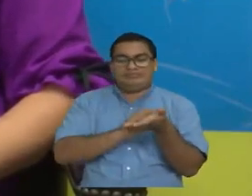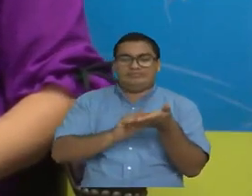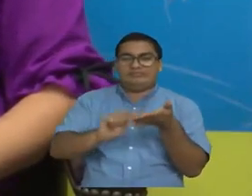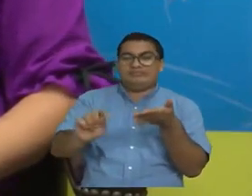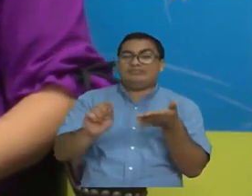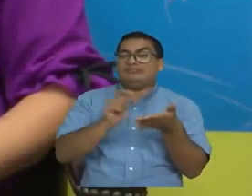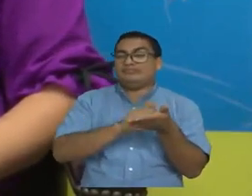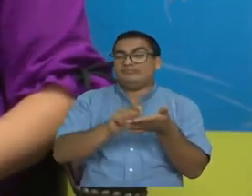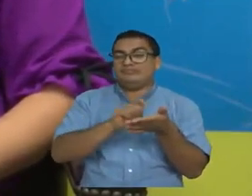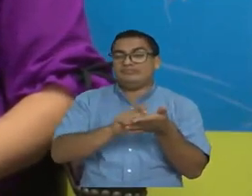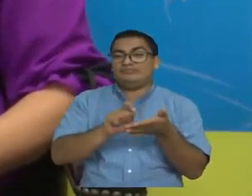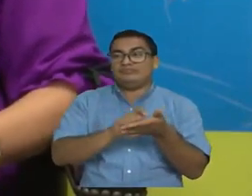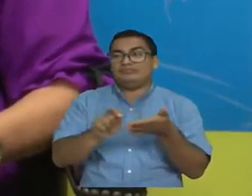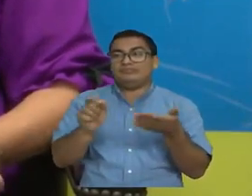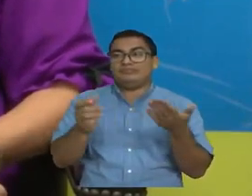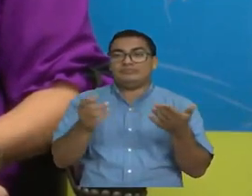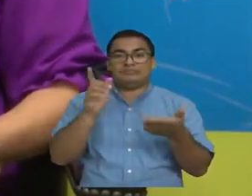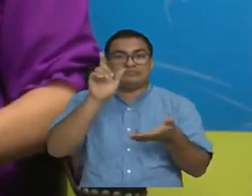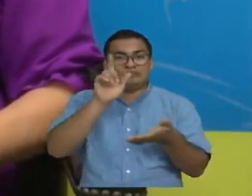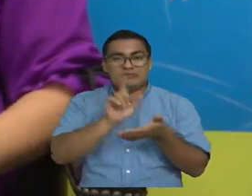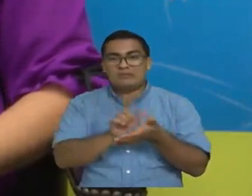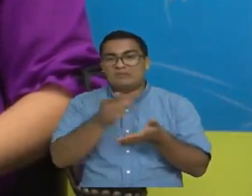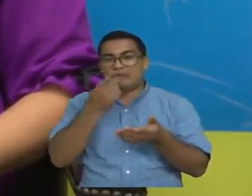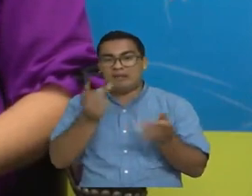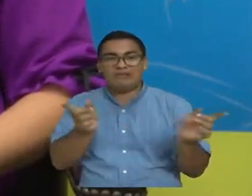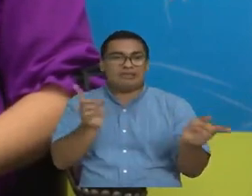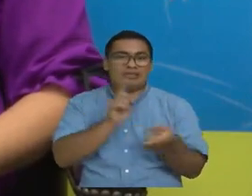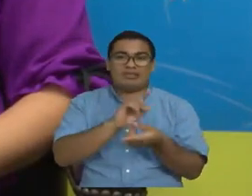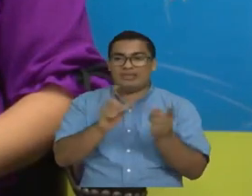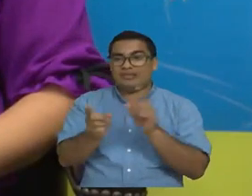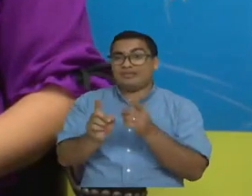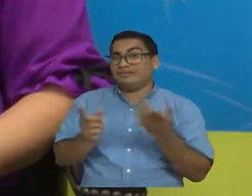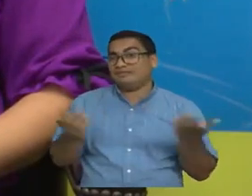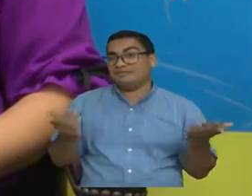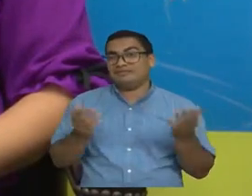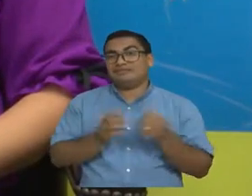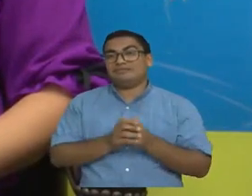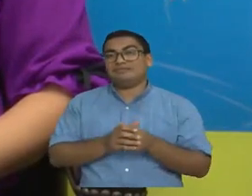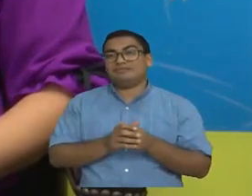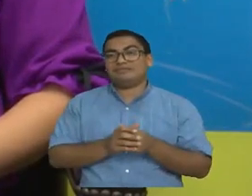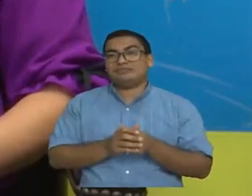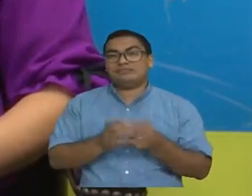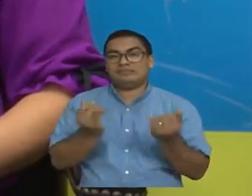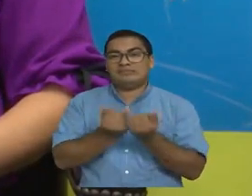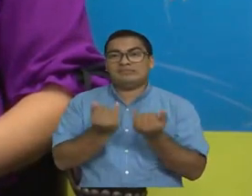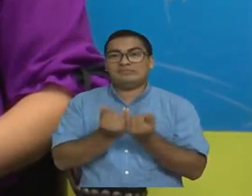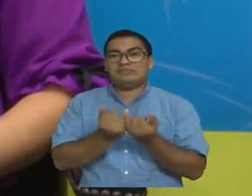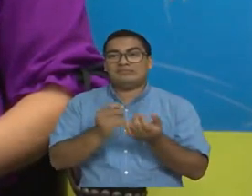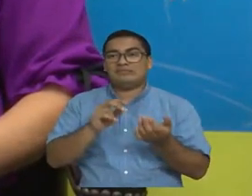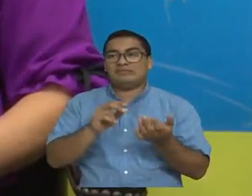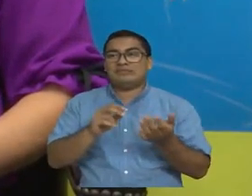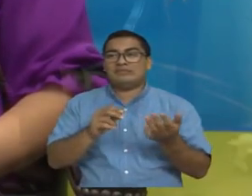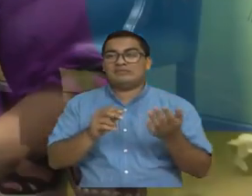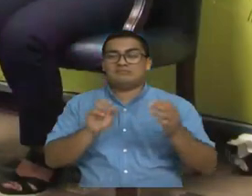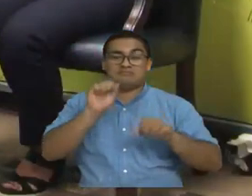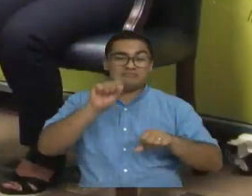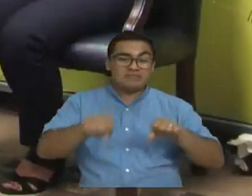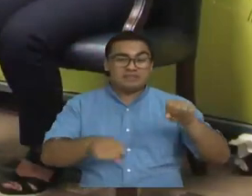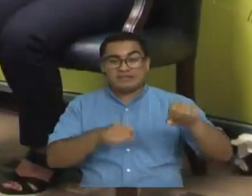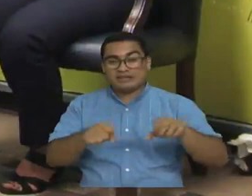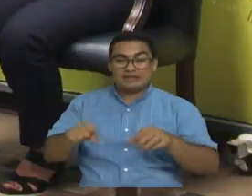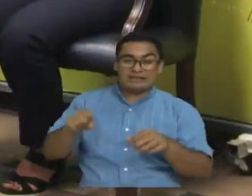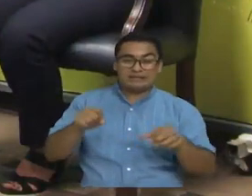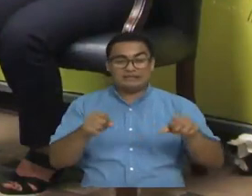alineado sin diferenciación de letras y palabras. ¿Ya? Es como así que no tener equilibrio al andar en bicicleta, puede ser